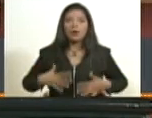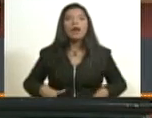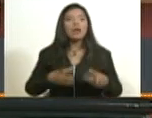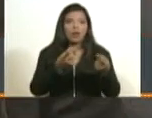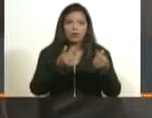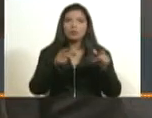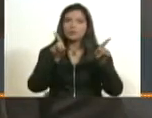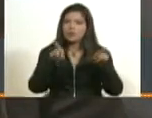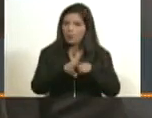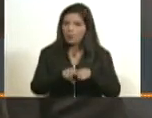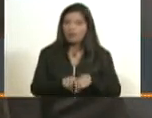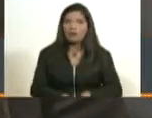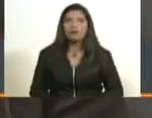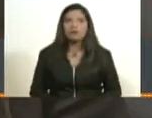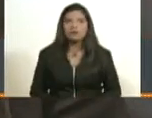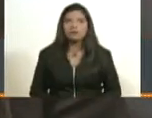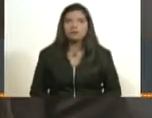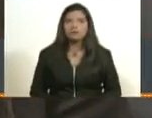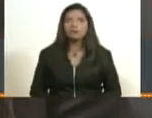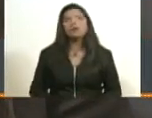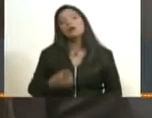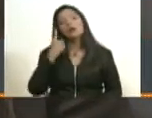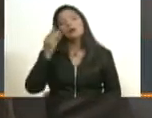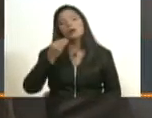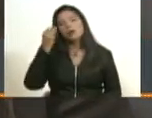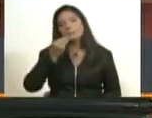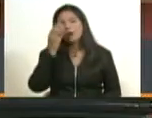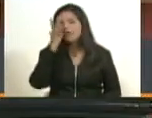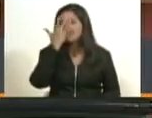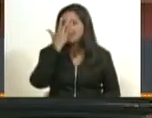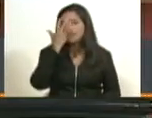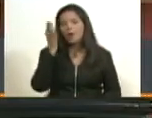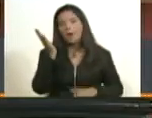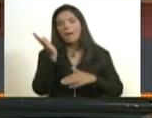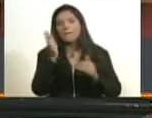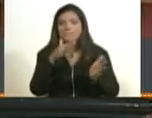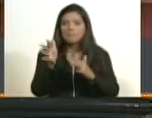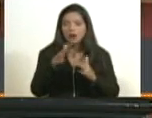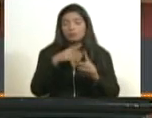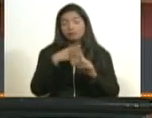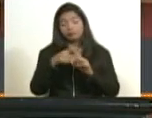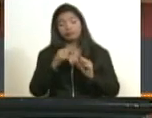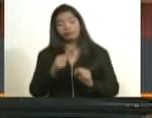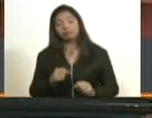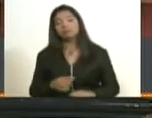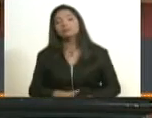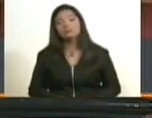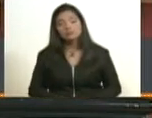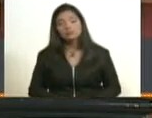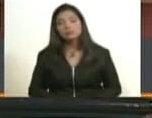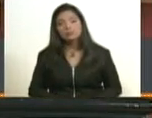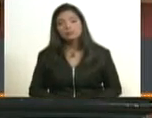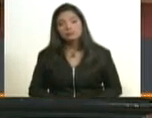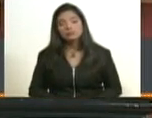también. Y la expectativa para febrero, marzo, muy positiva. Sin lugar a dudas,